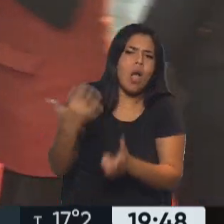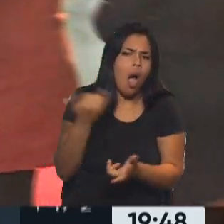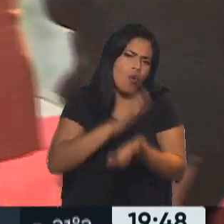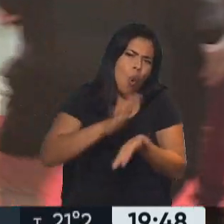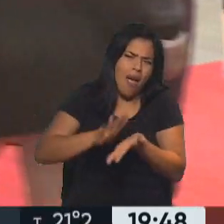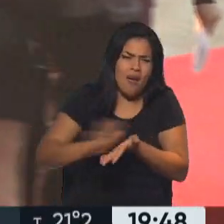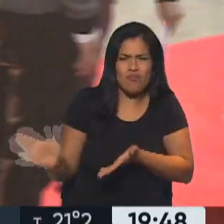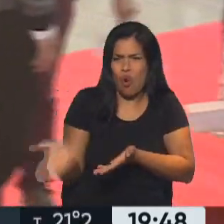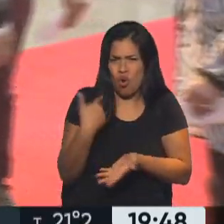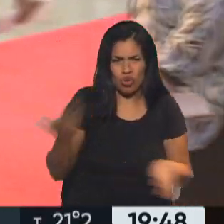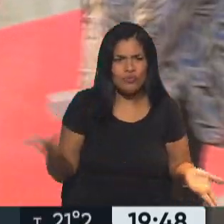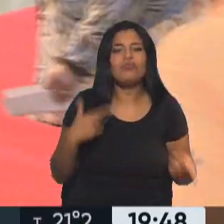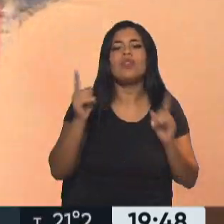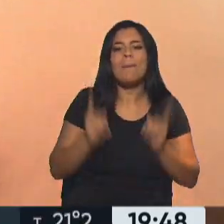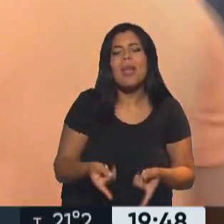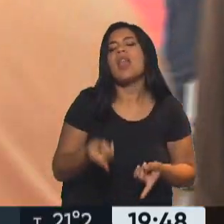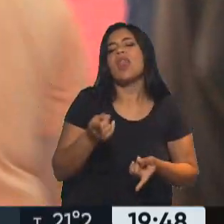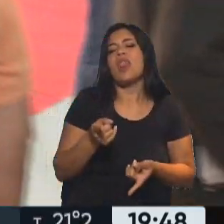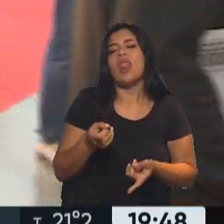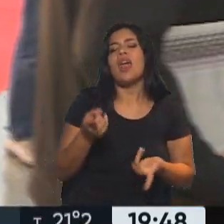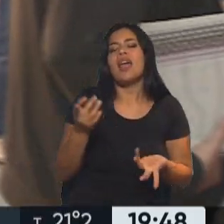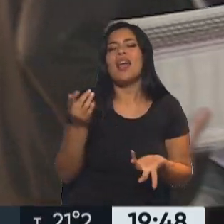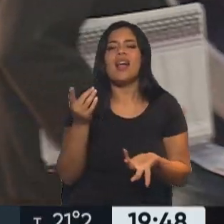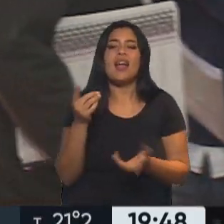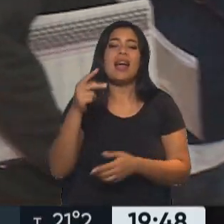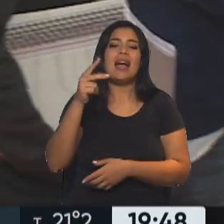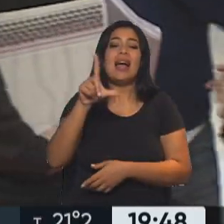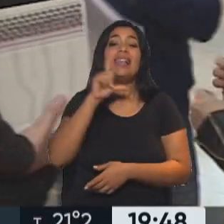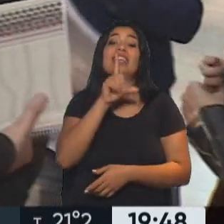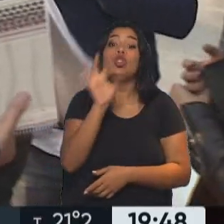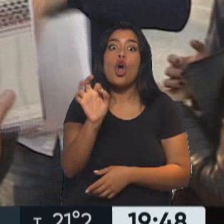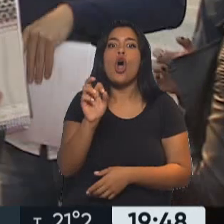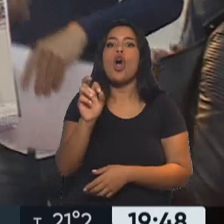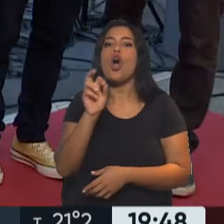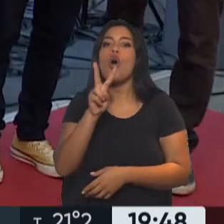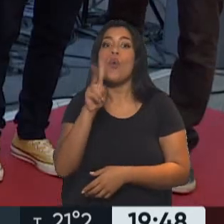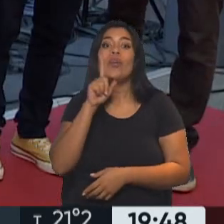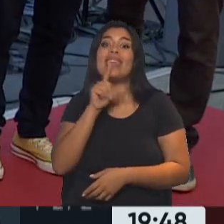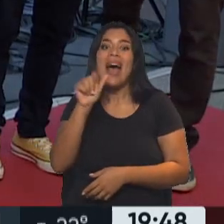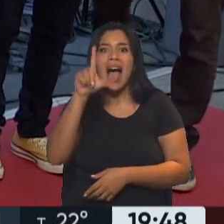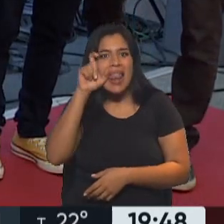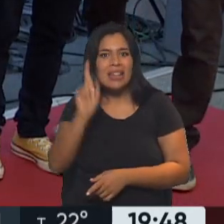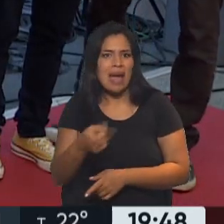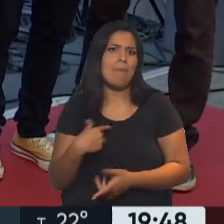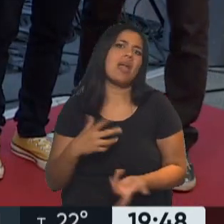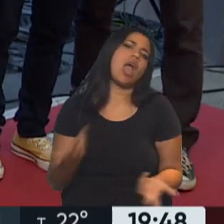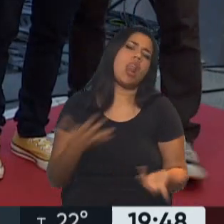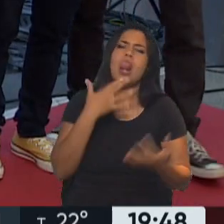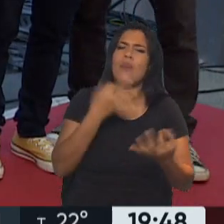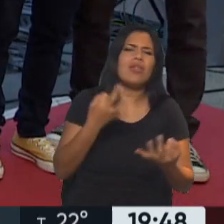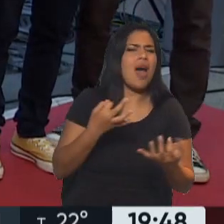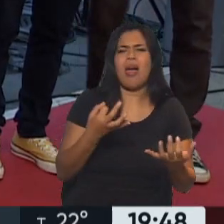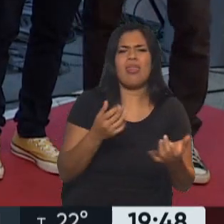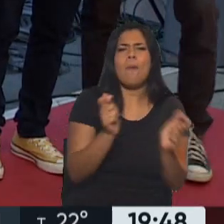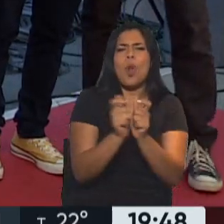ficción, otra vez Rep, Lito Vitale con un nuevo formato. Estamos muy contentos realmente. El nuevo cocinero, Noche